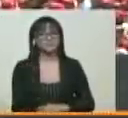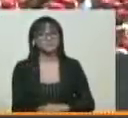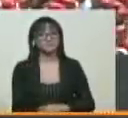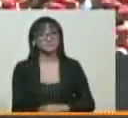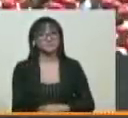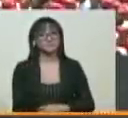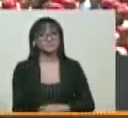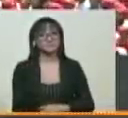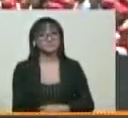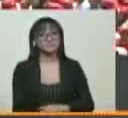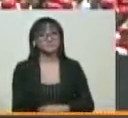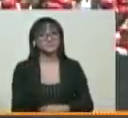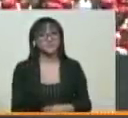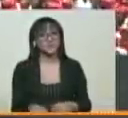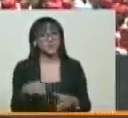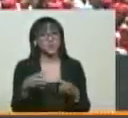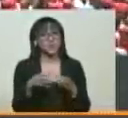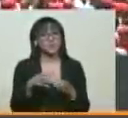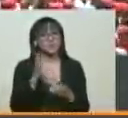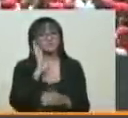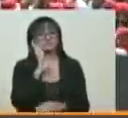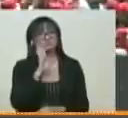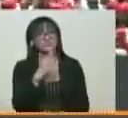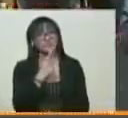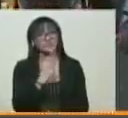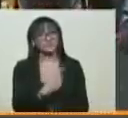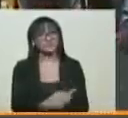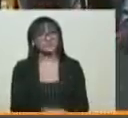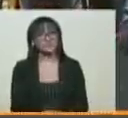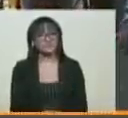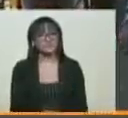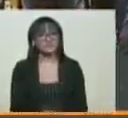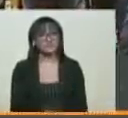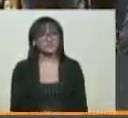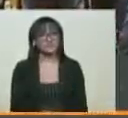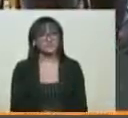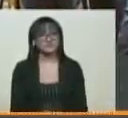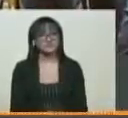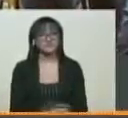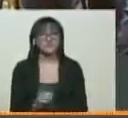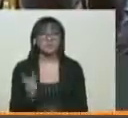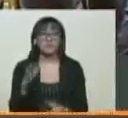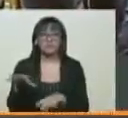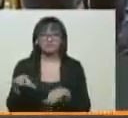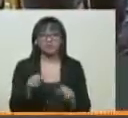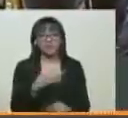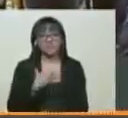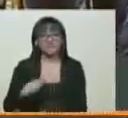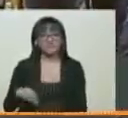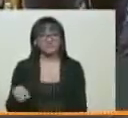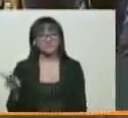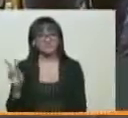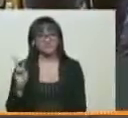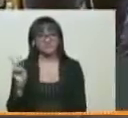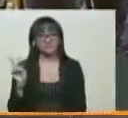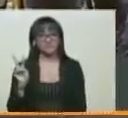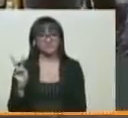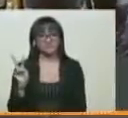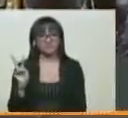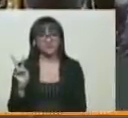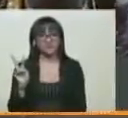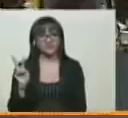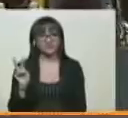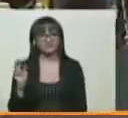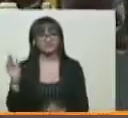Los candidatos de la oligarquía dicen que si ellos llegan a la presidencia de la República, van